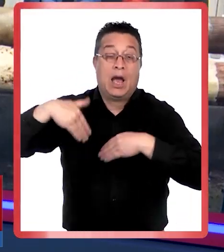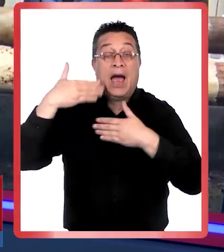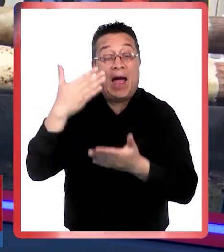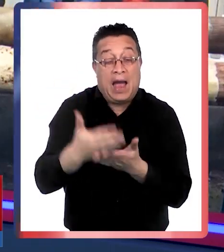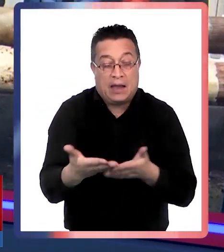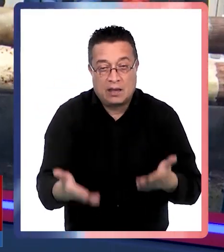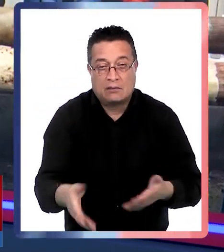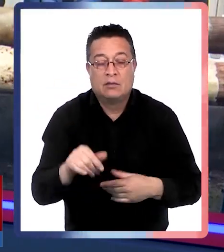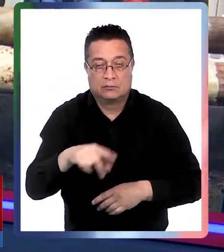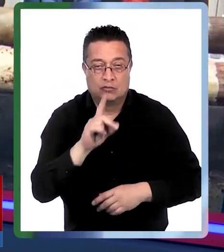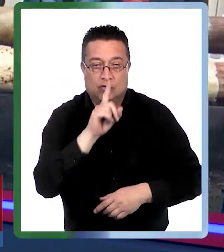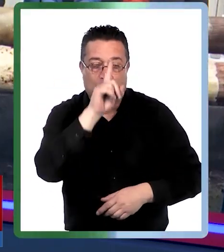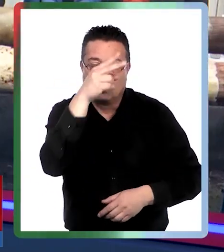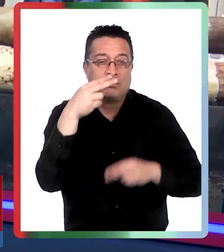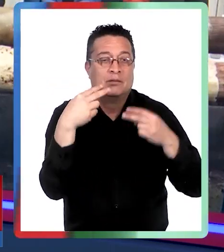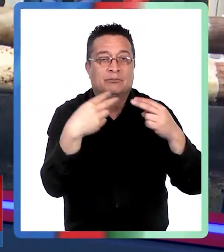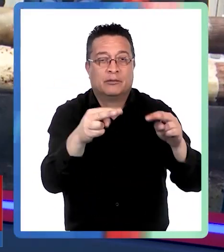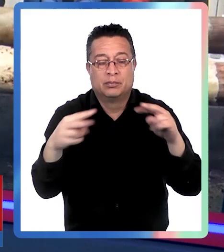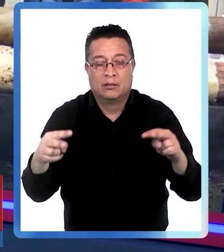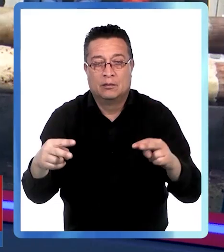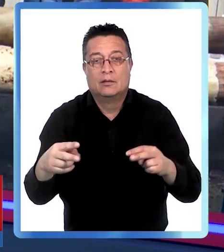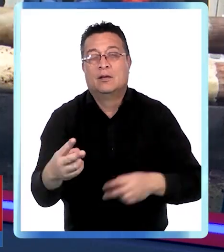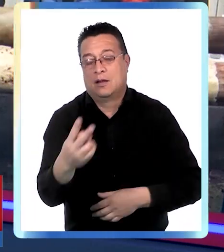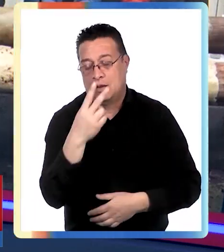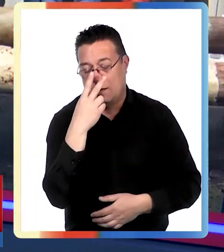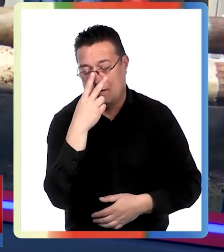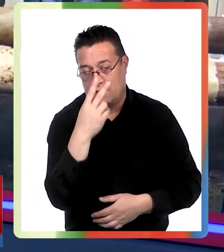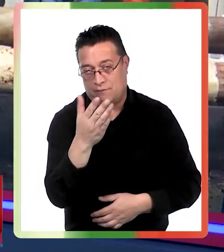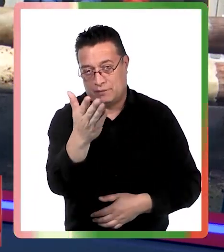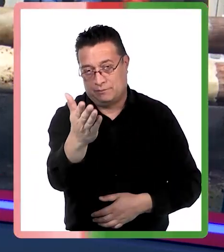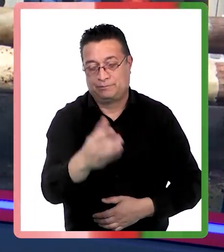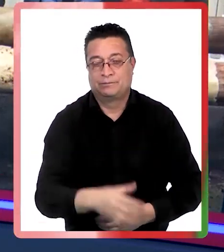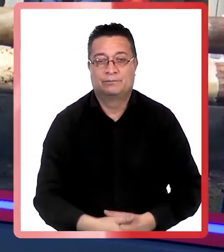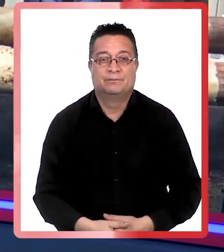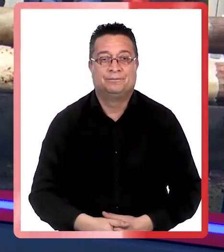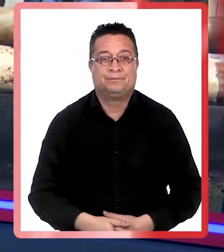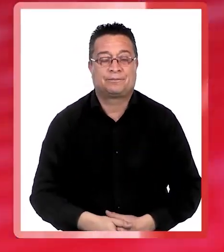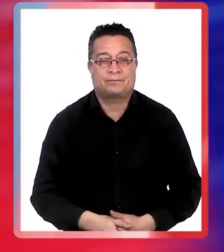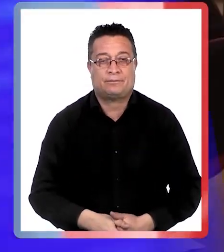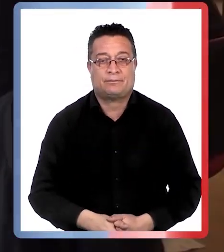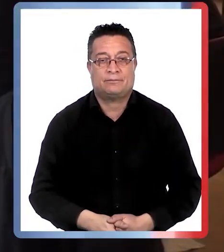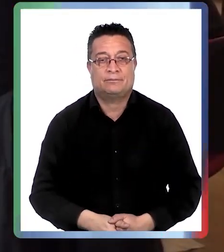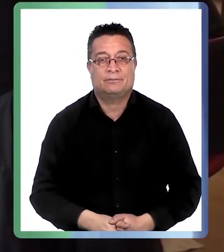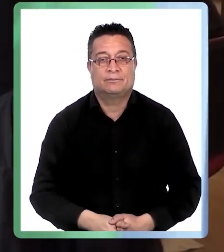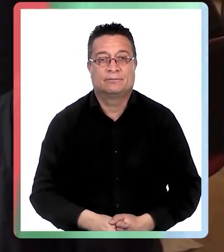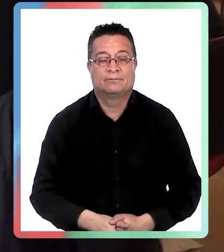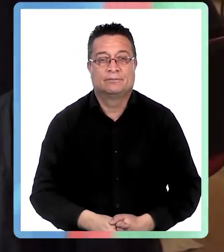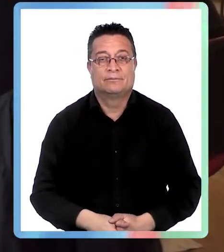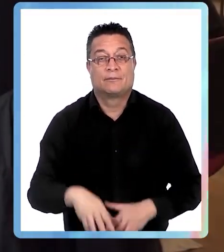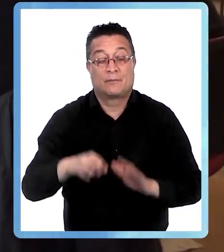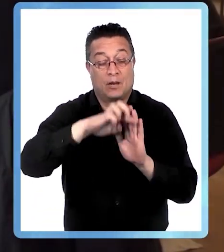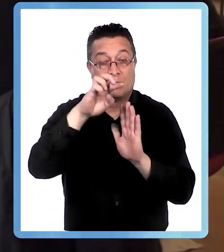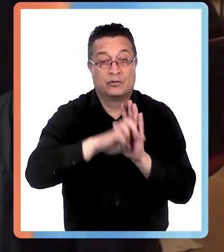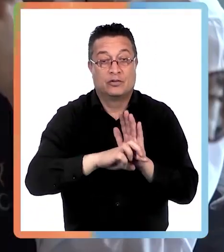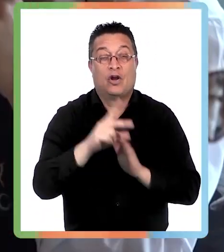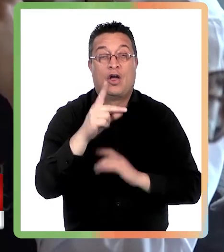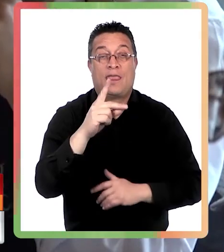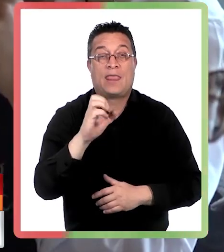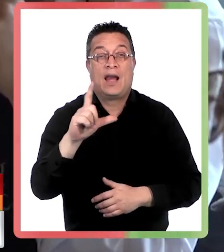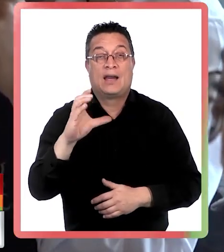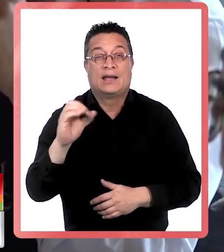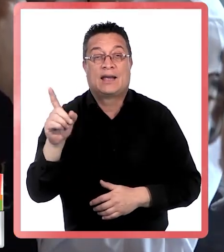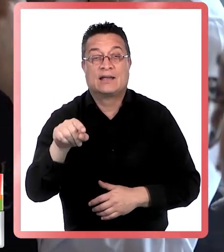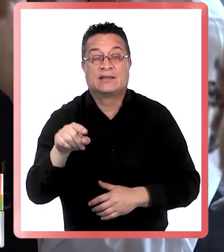cocina criolla lo revisamos en la siguiente nota del Canal 5 de Puerto monto el proyecto dalcas